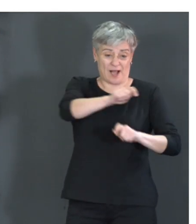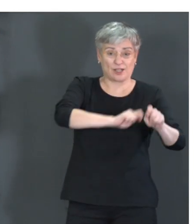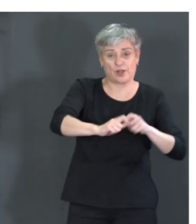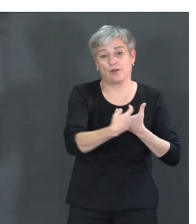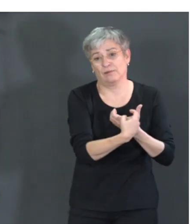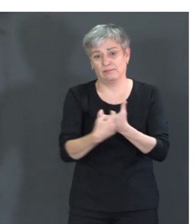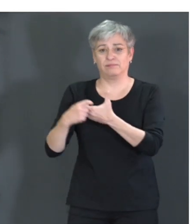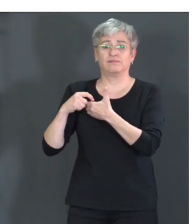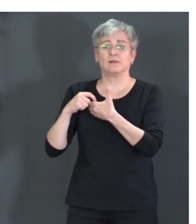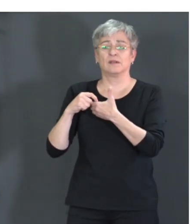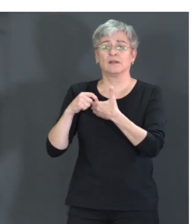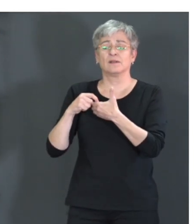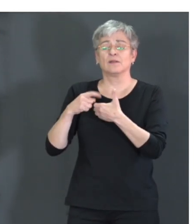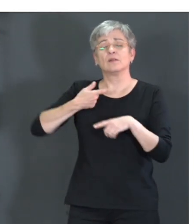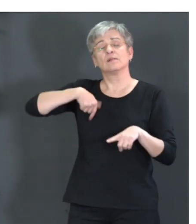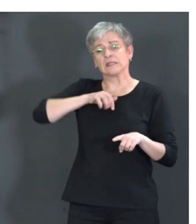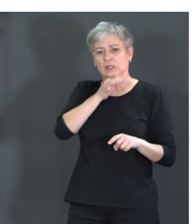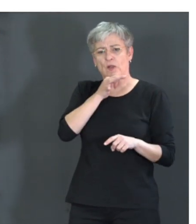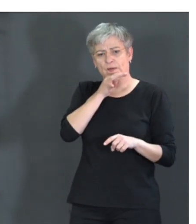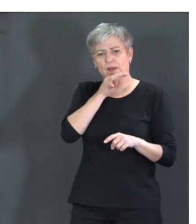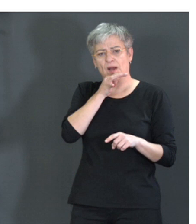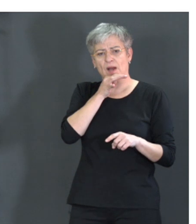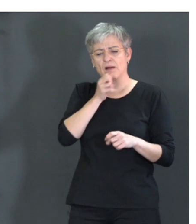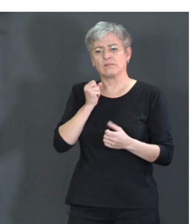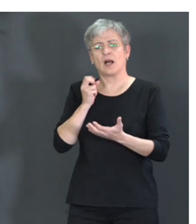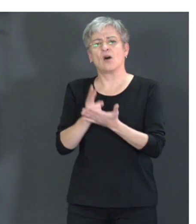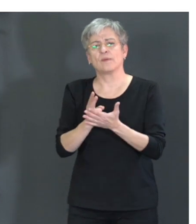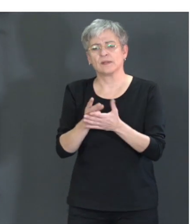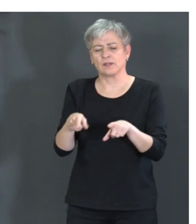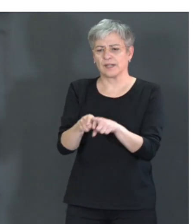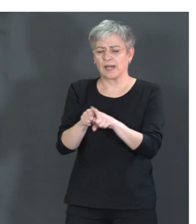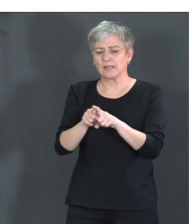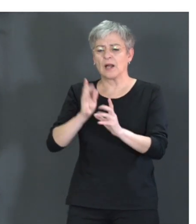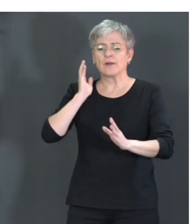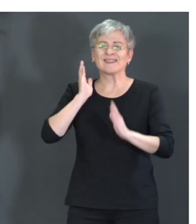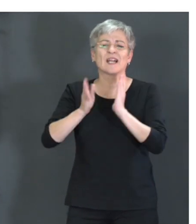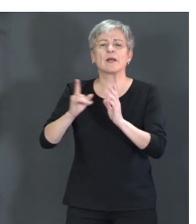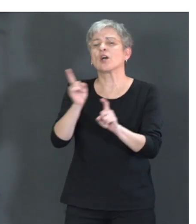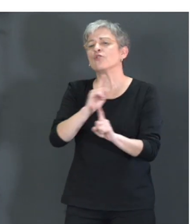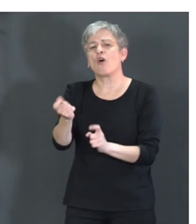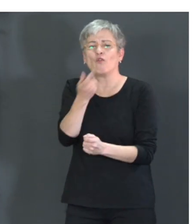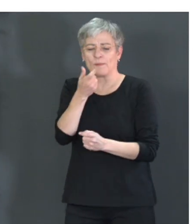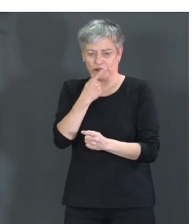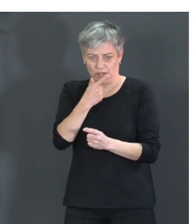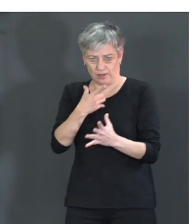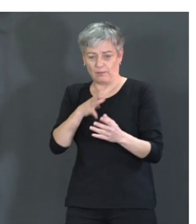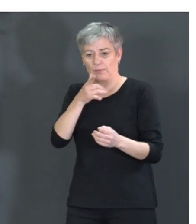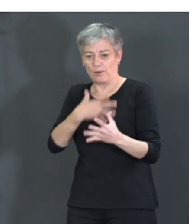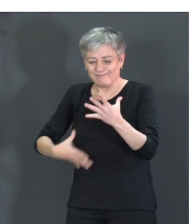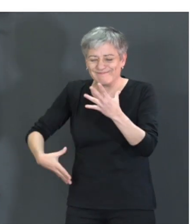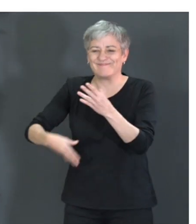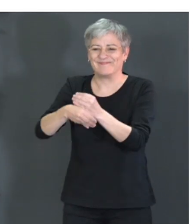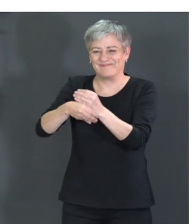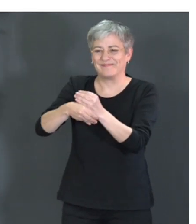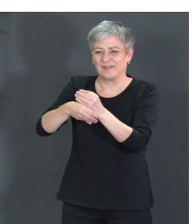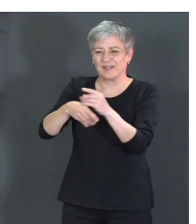y seguimos apostando por lo que son las terapias no farmacológicas, ¿de acuerdo?, como método complementario a las